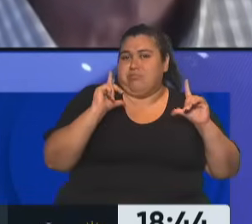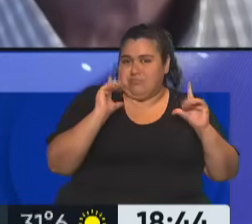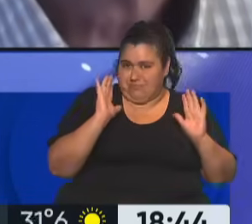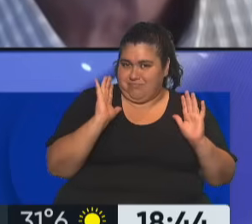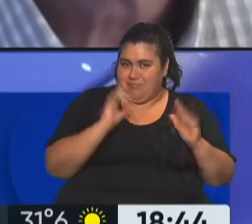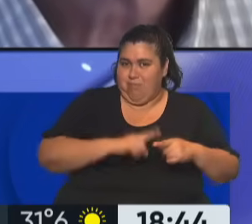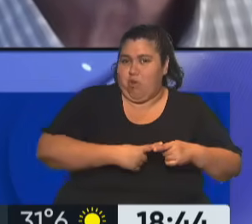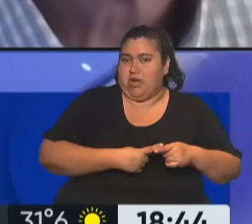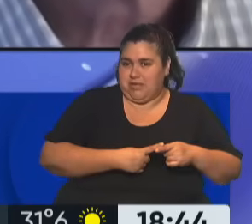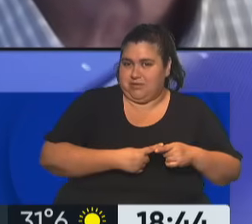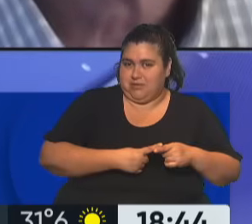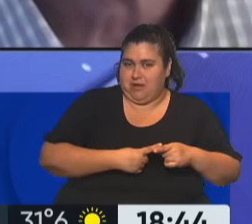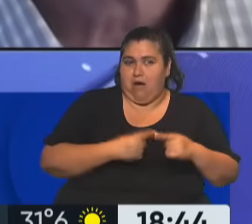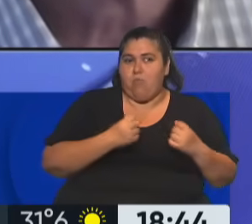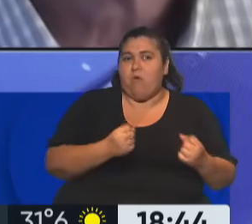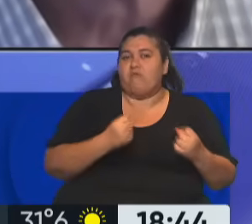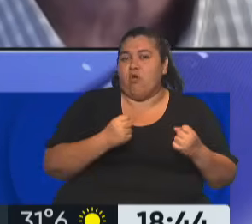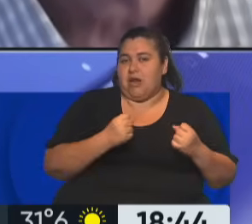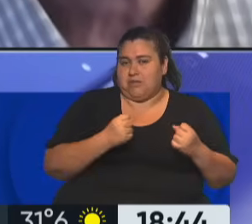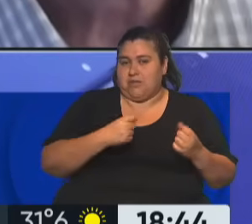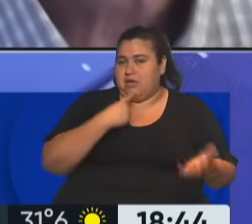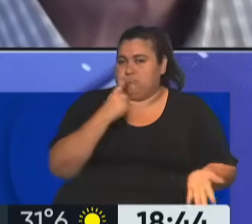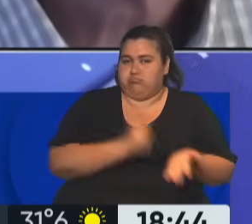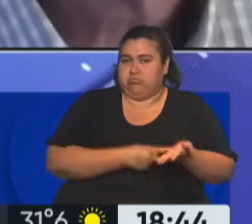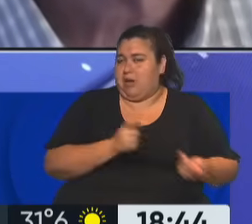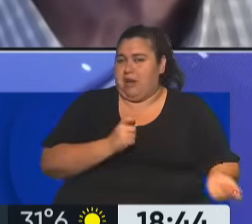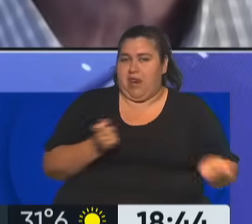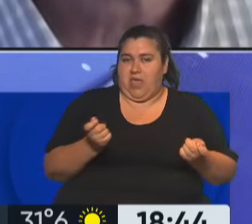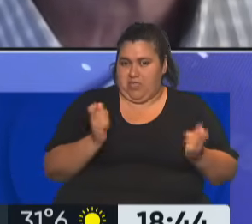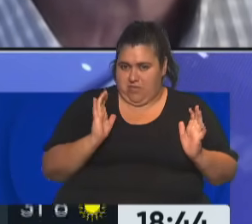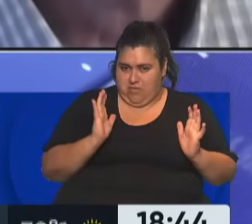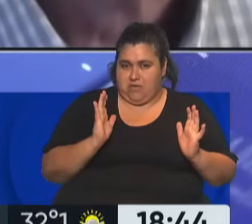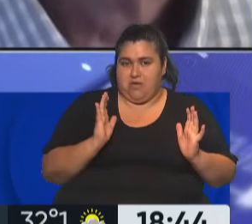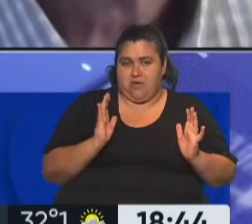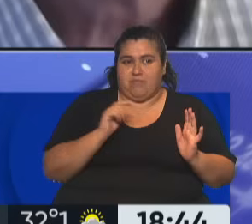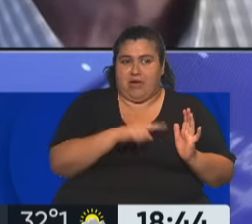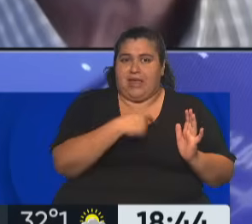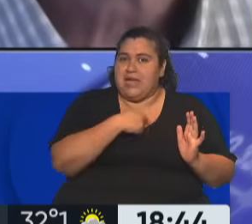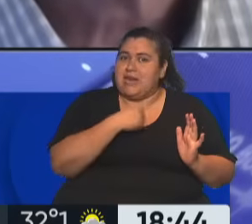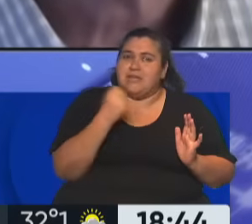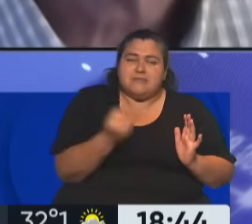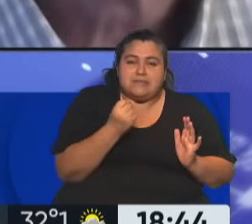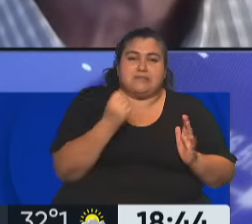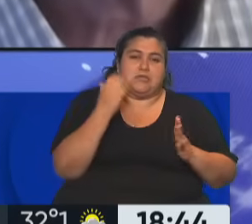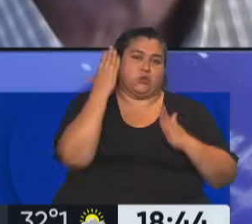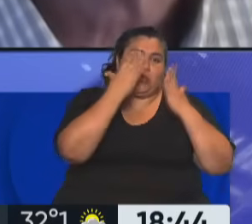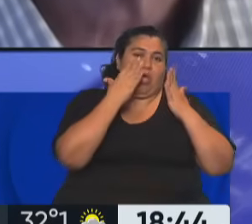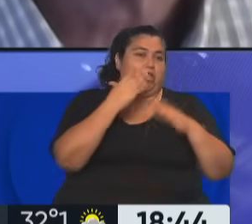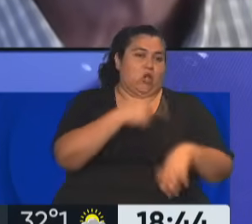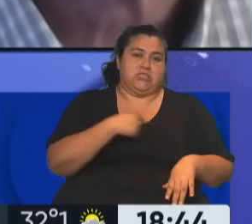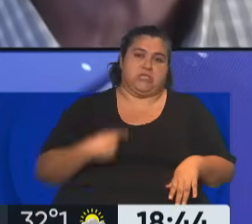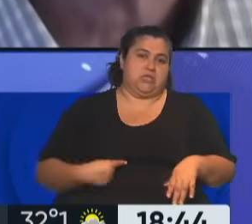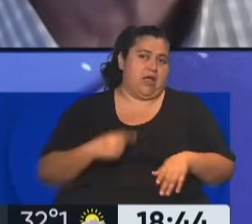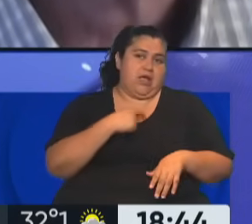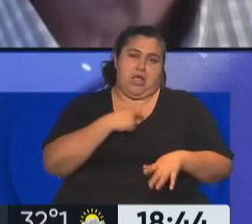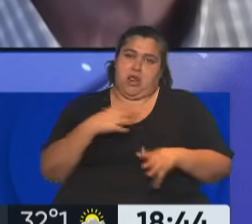figura internamente fuerte y con capaz de liderar, digamos así, el gran sueño, uno de los grandes sueños de la nación china, que es la